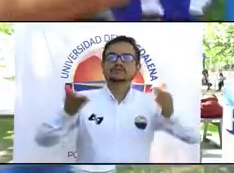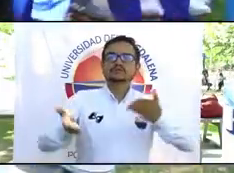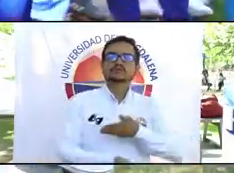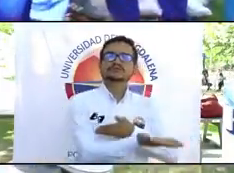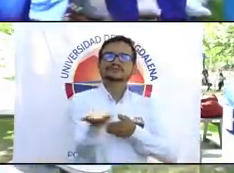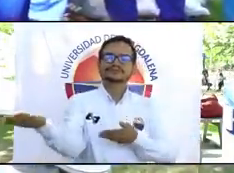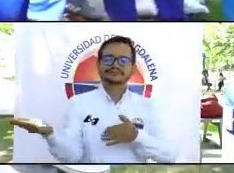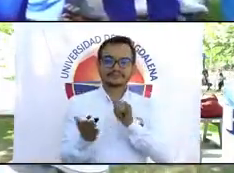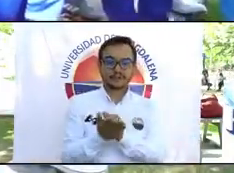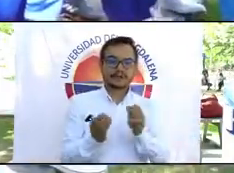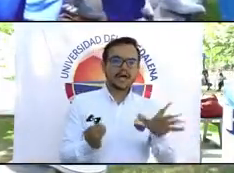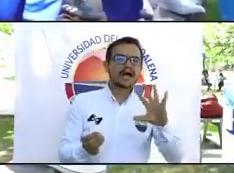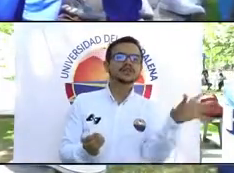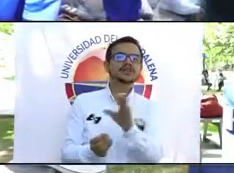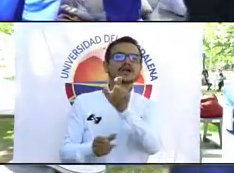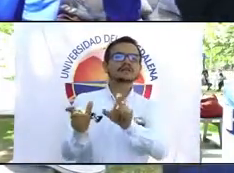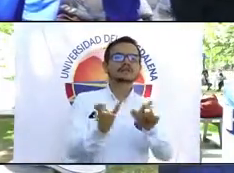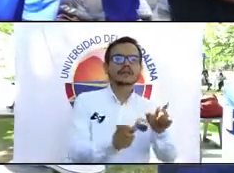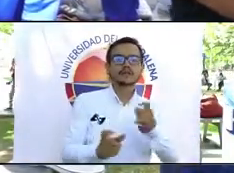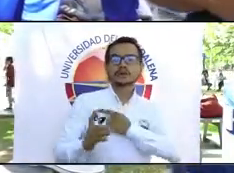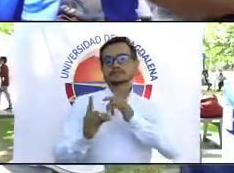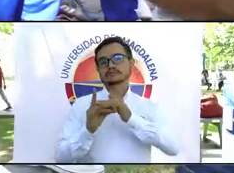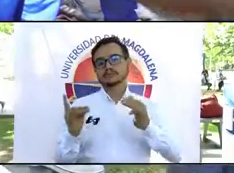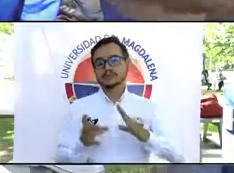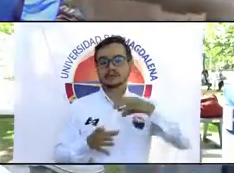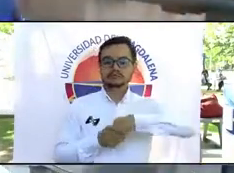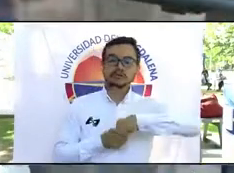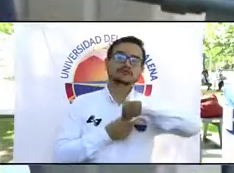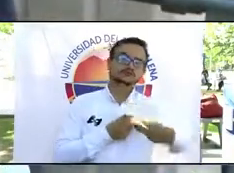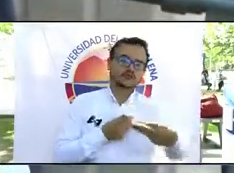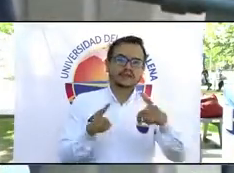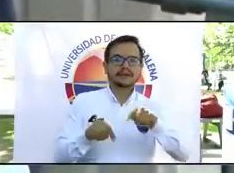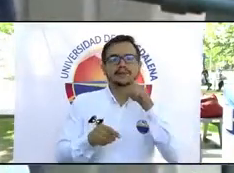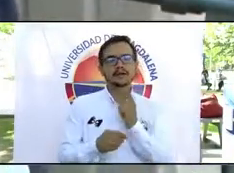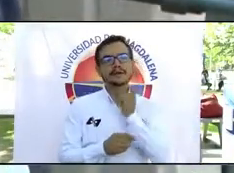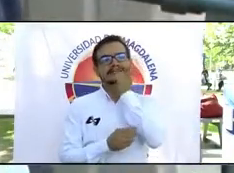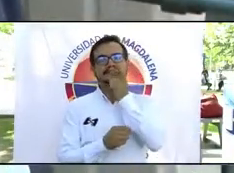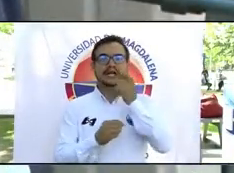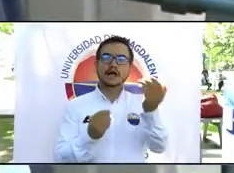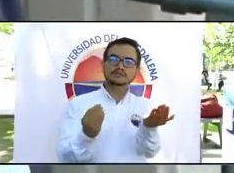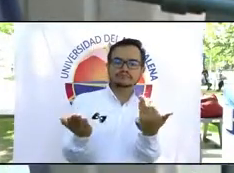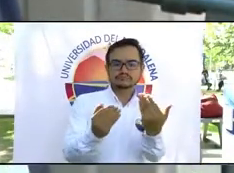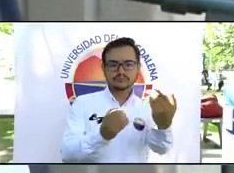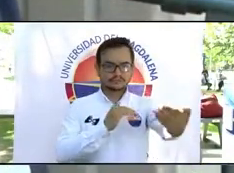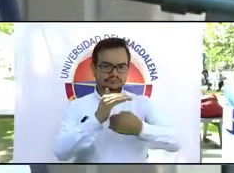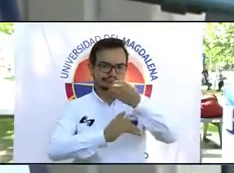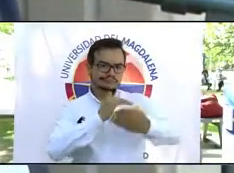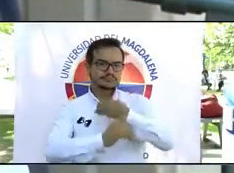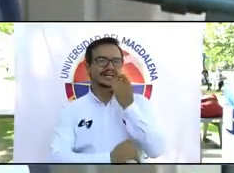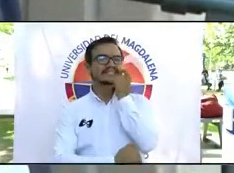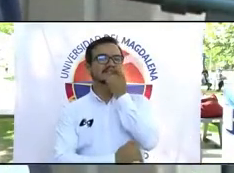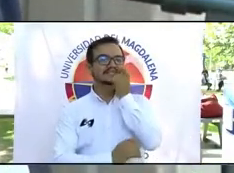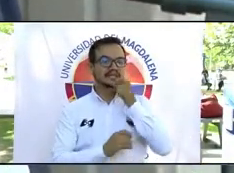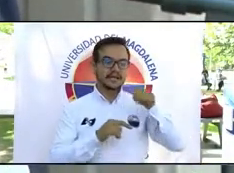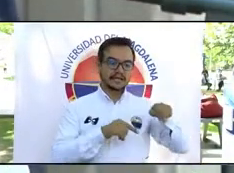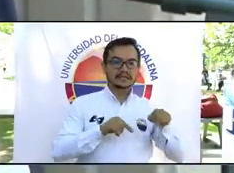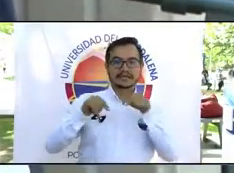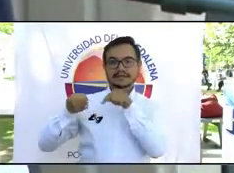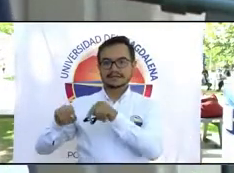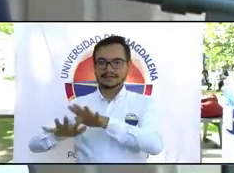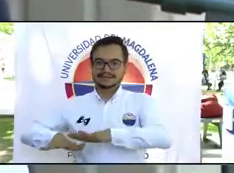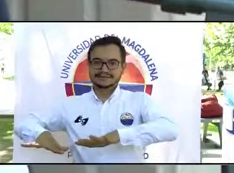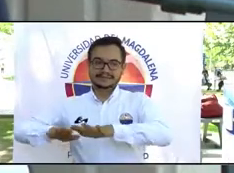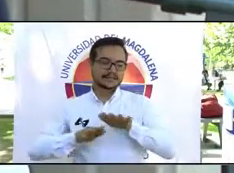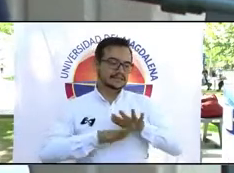y la ciudadanía en general, que en calidad de pacientes hacen parte del público beneficiario de la clínica y preclínica